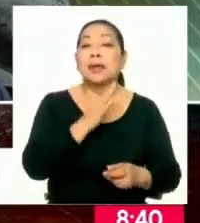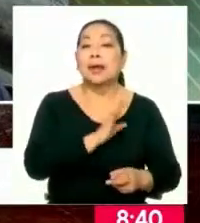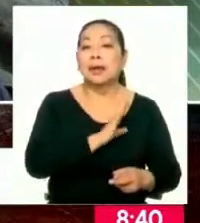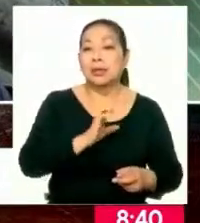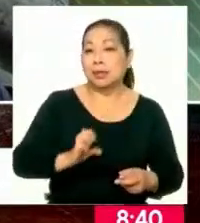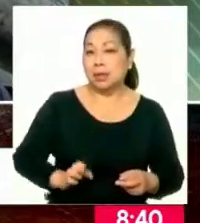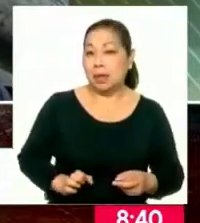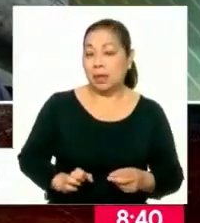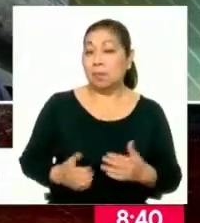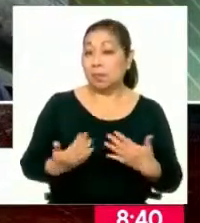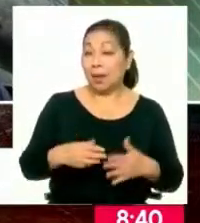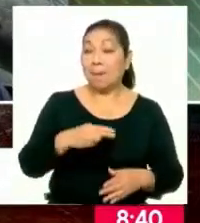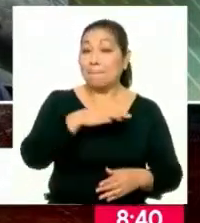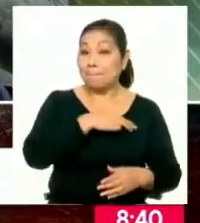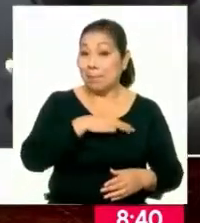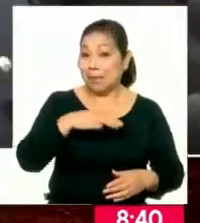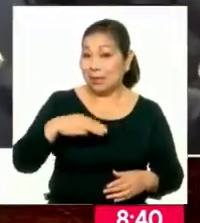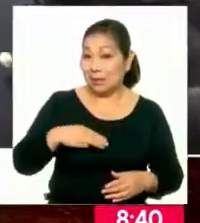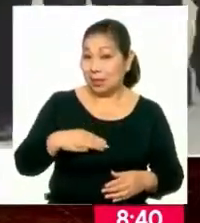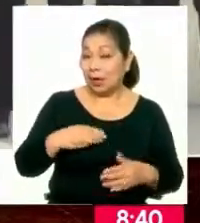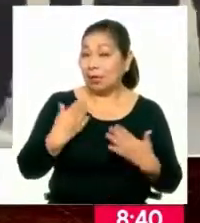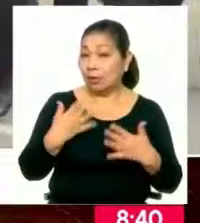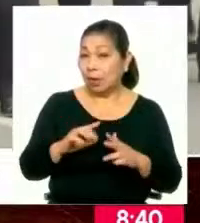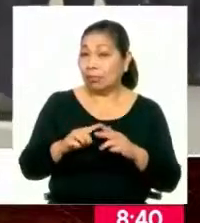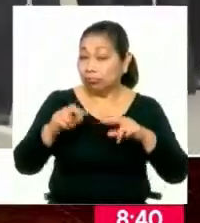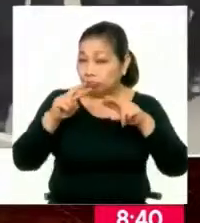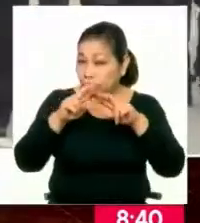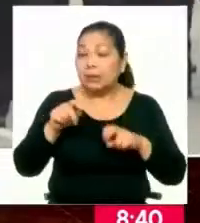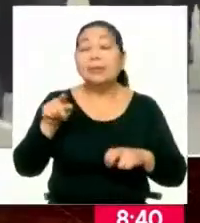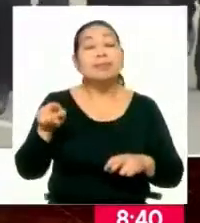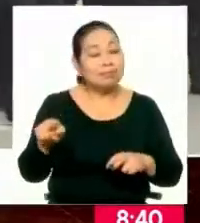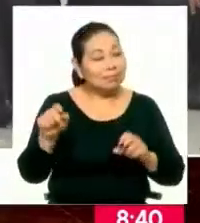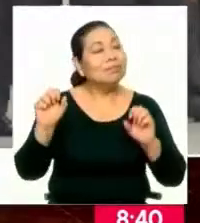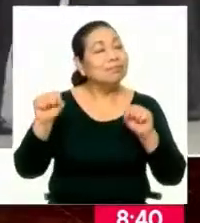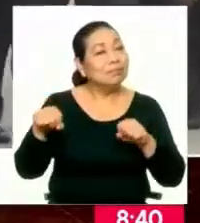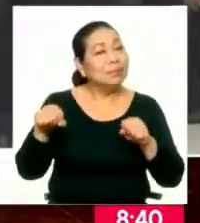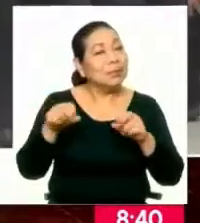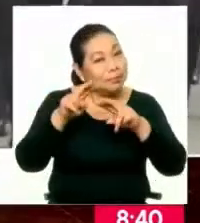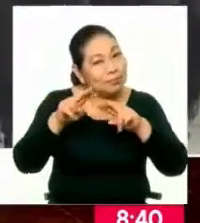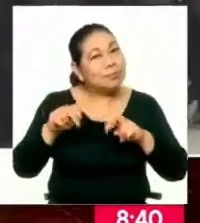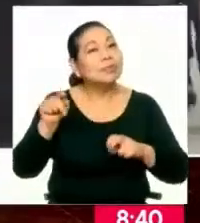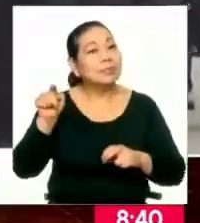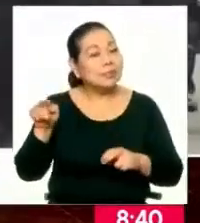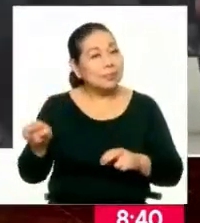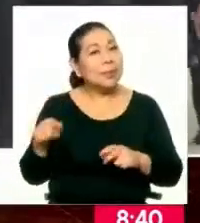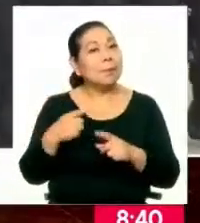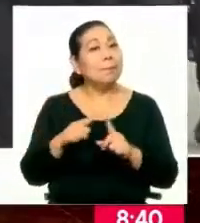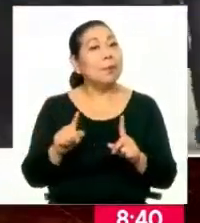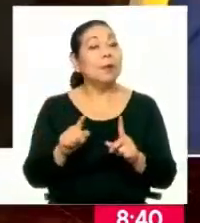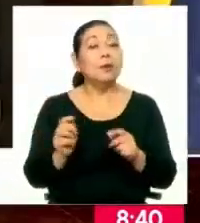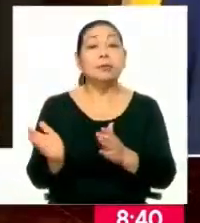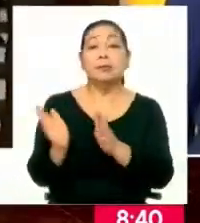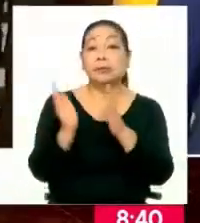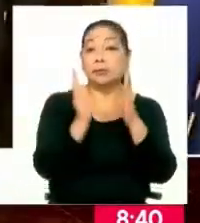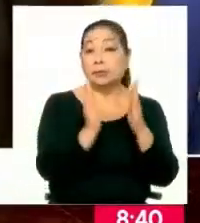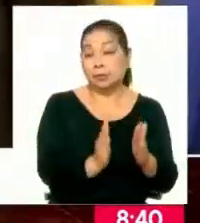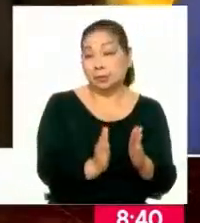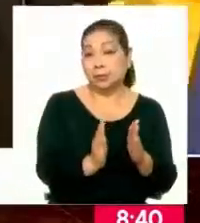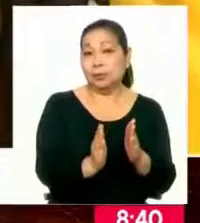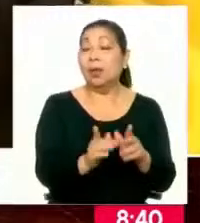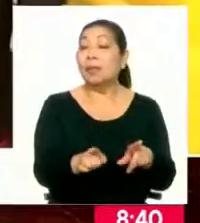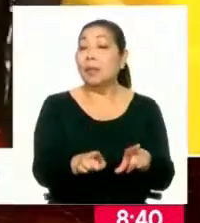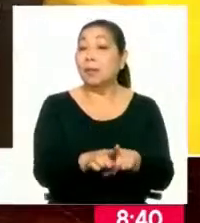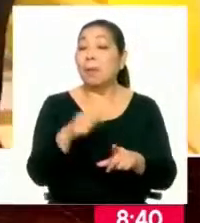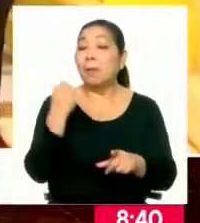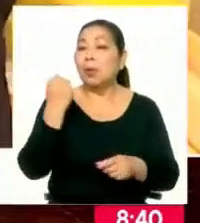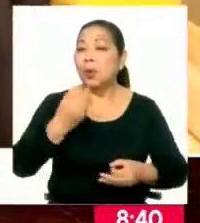en ese caso en particular, ya el Ministerio Público ha iniciado una investigación. Es un tema aparte, hay investigación. Pero por otro lado, en su momento interviene